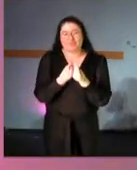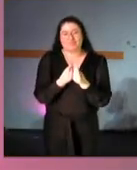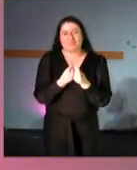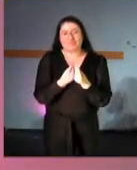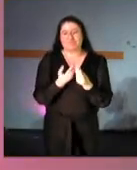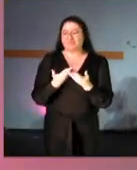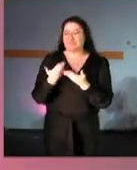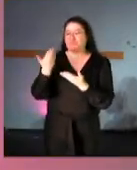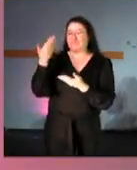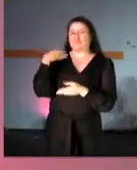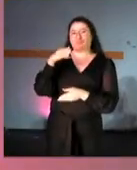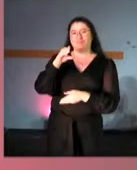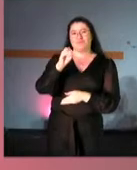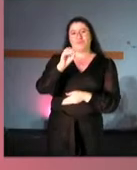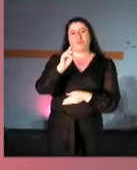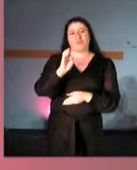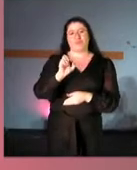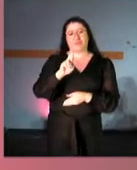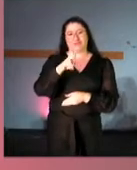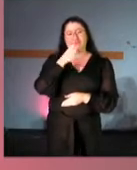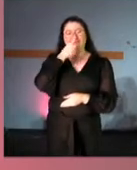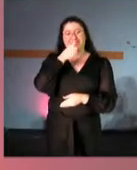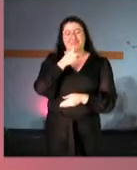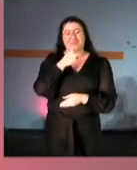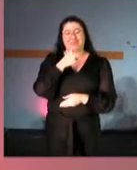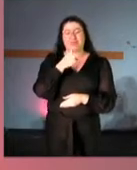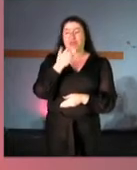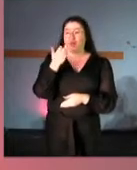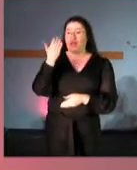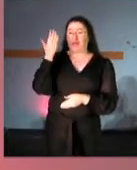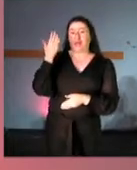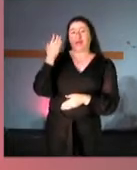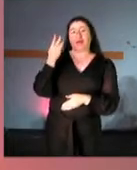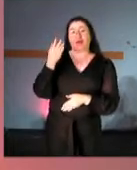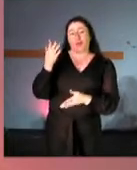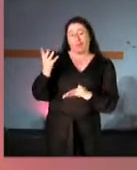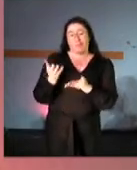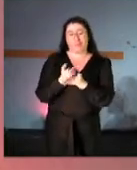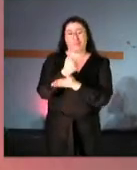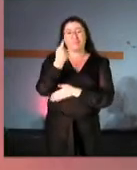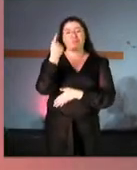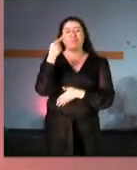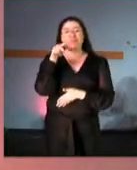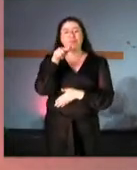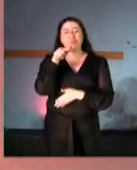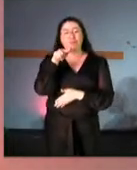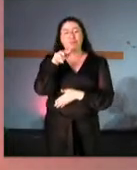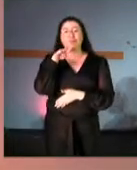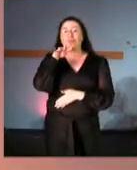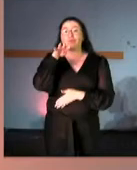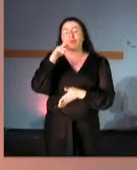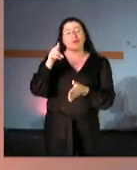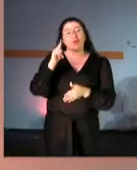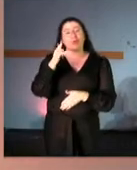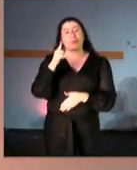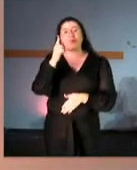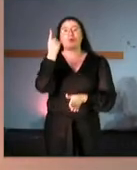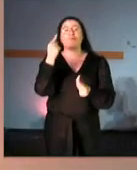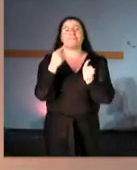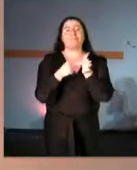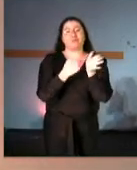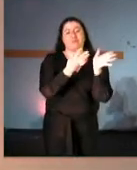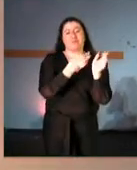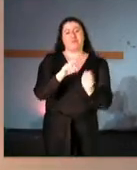es que la victoria del 19 de julio de 1979 no puede explicarse de